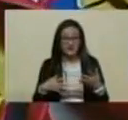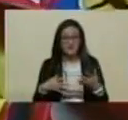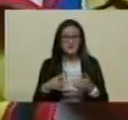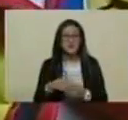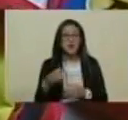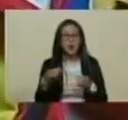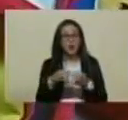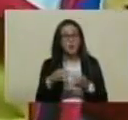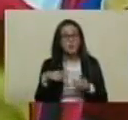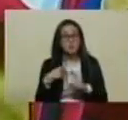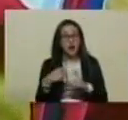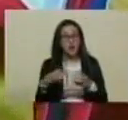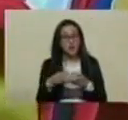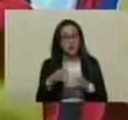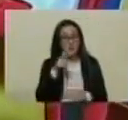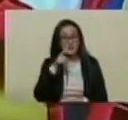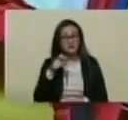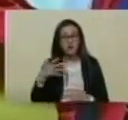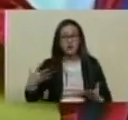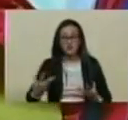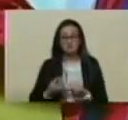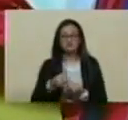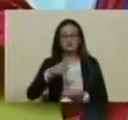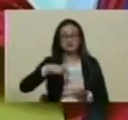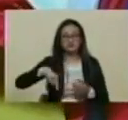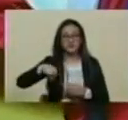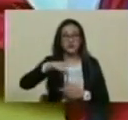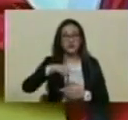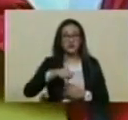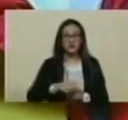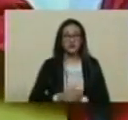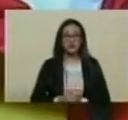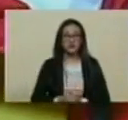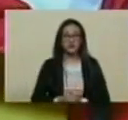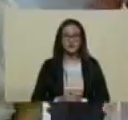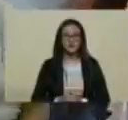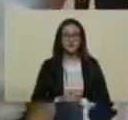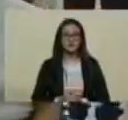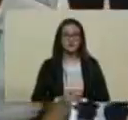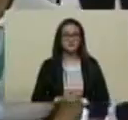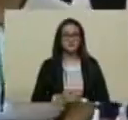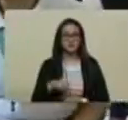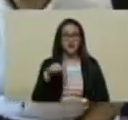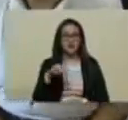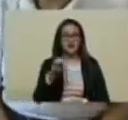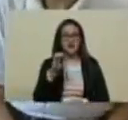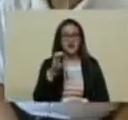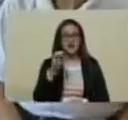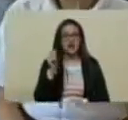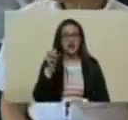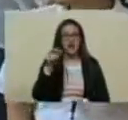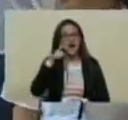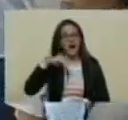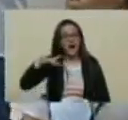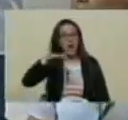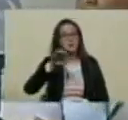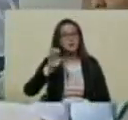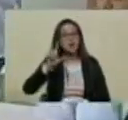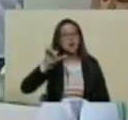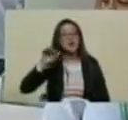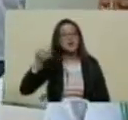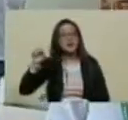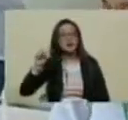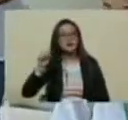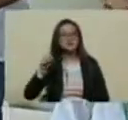de personas que nos acompañan en el día de hoy, que estamos desde acá, desde Campo Elías, pues materializando.